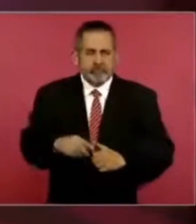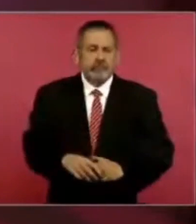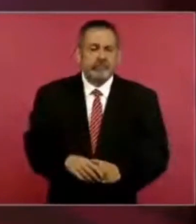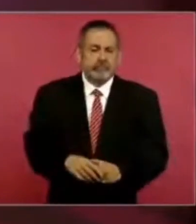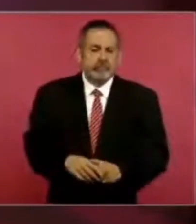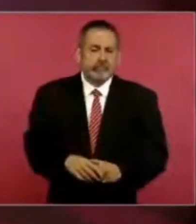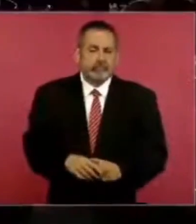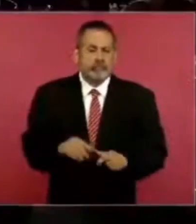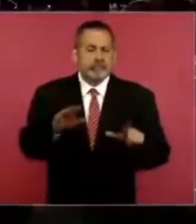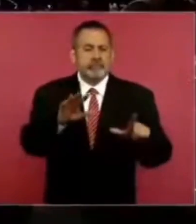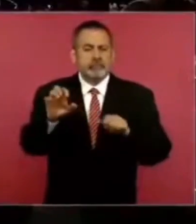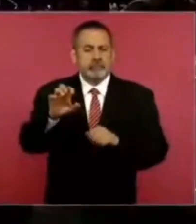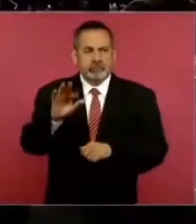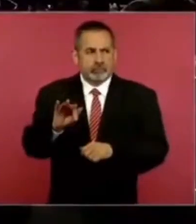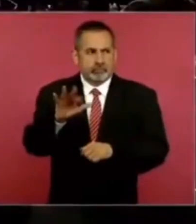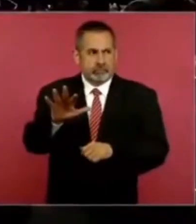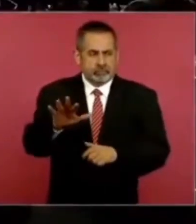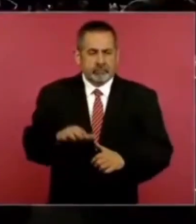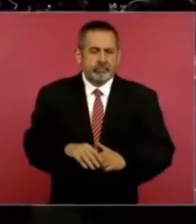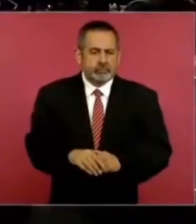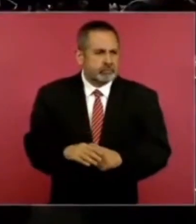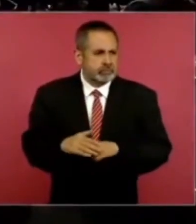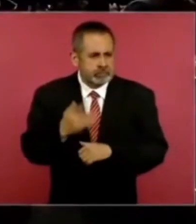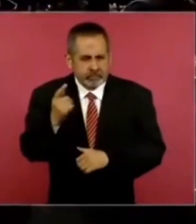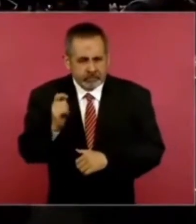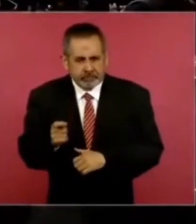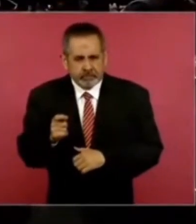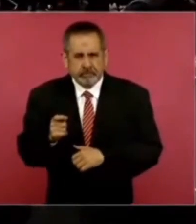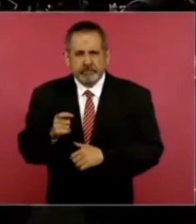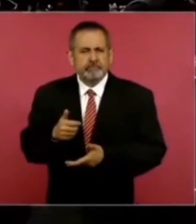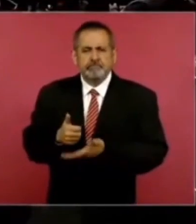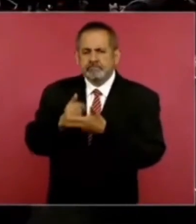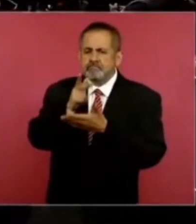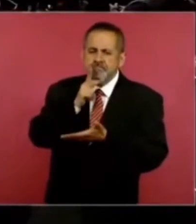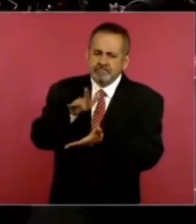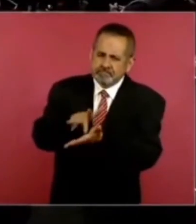a 545. ¿Por qué ayudamos a Pemex?